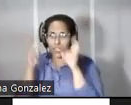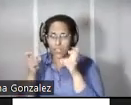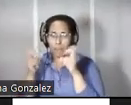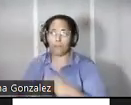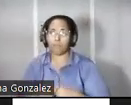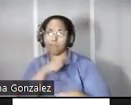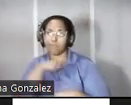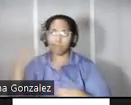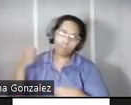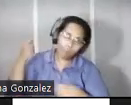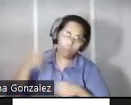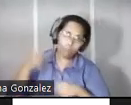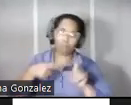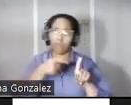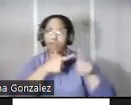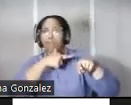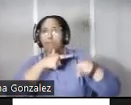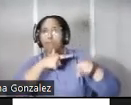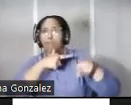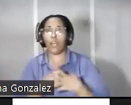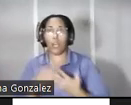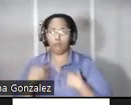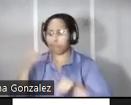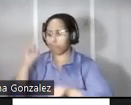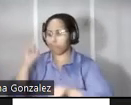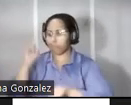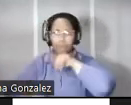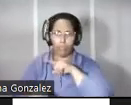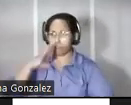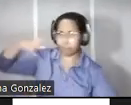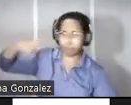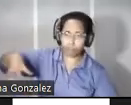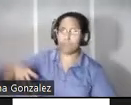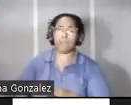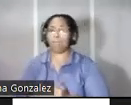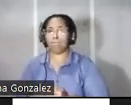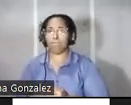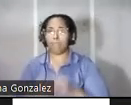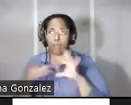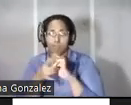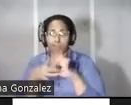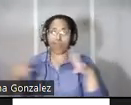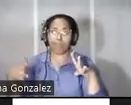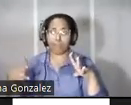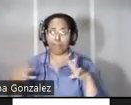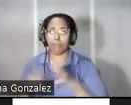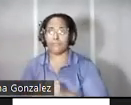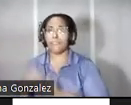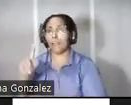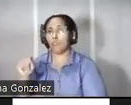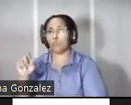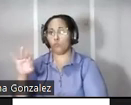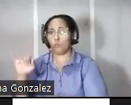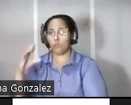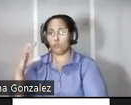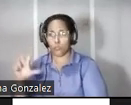cual no se puede evadir históricamente y tampoco puede desvincularse de los estragos de la